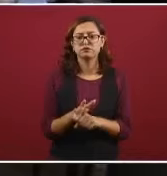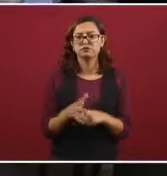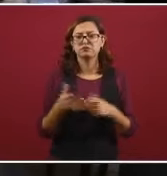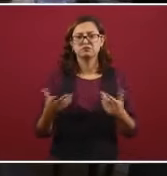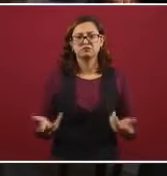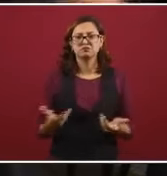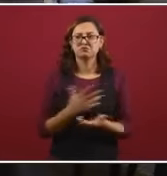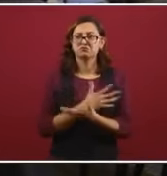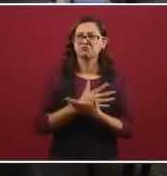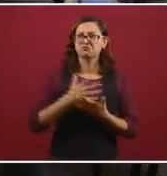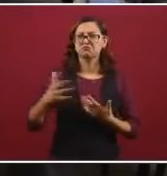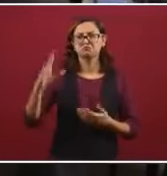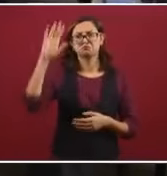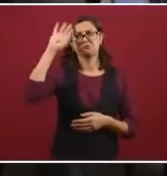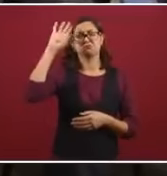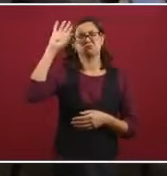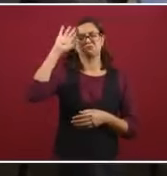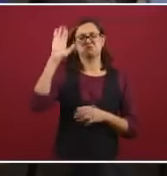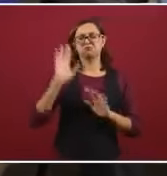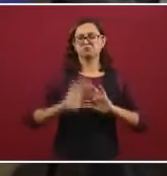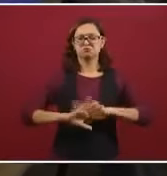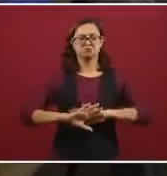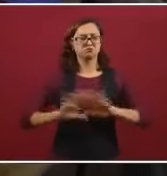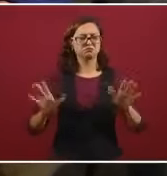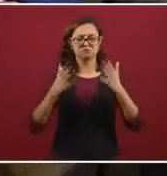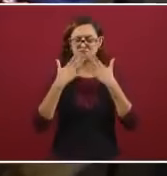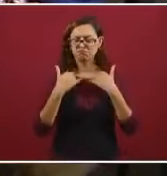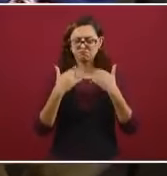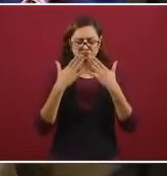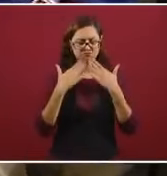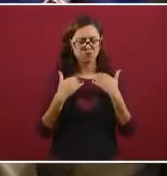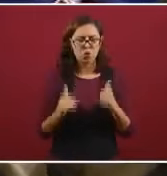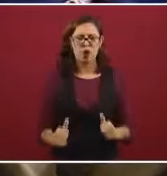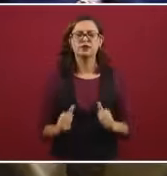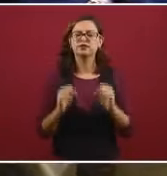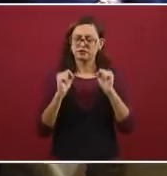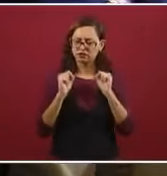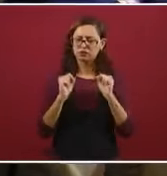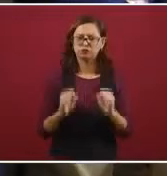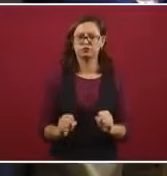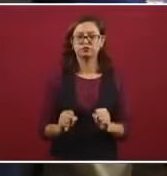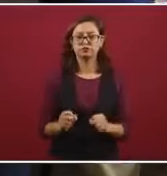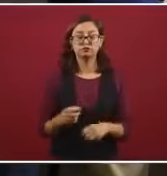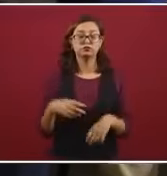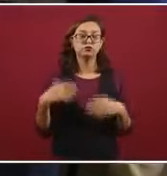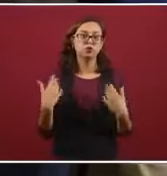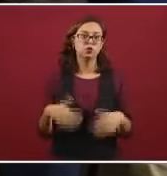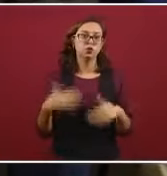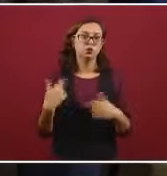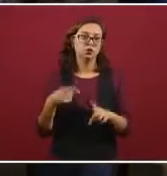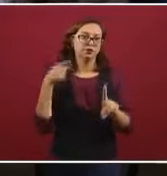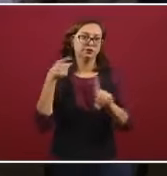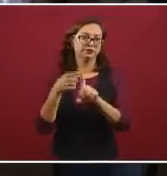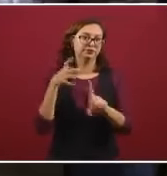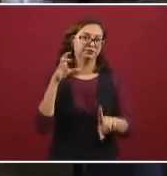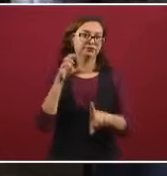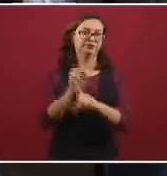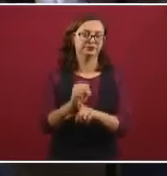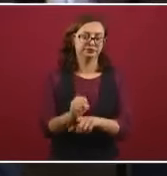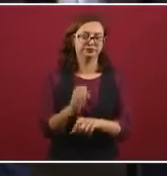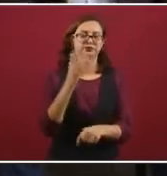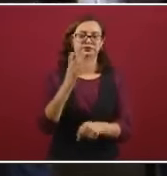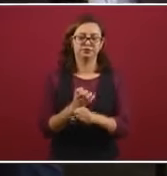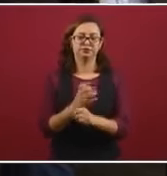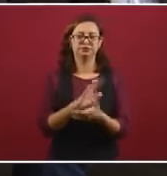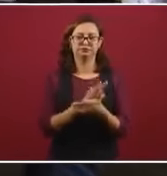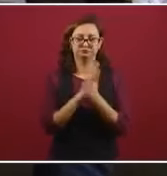esos excesos, eso sí lo puedo garantizar, y es un logro de la cuarta